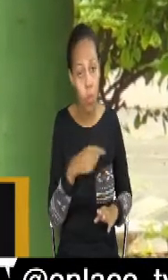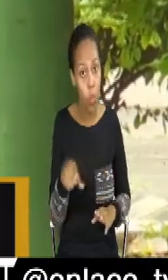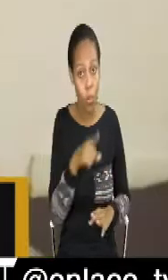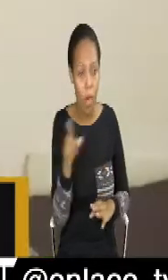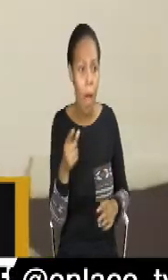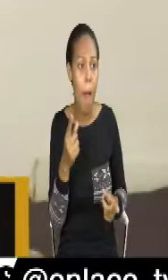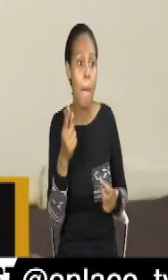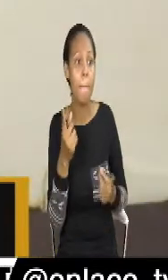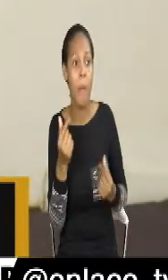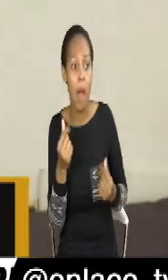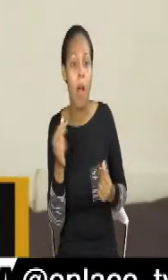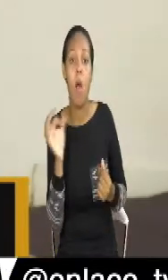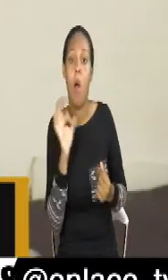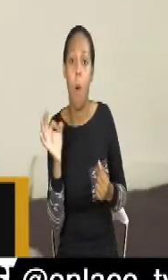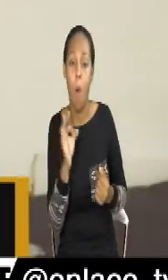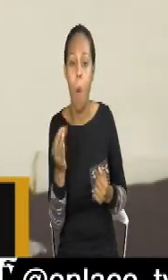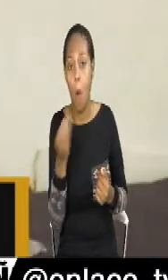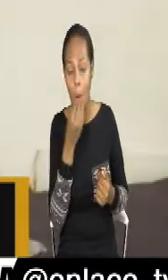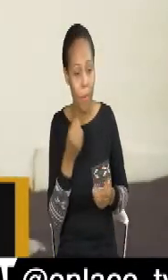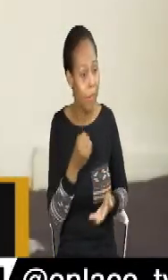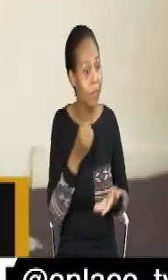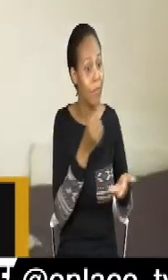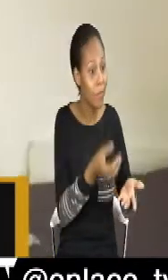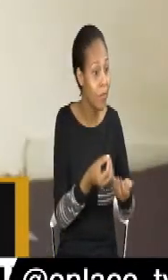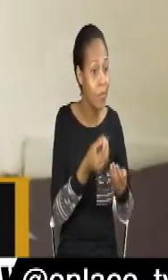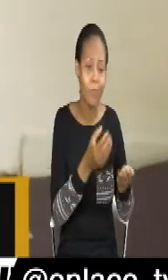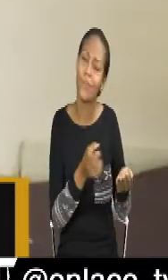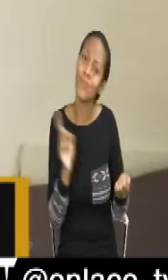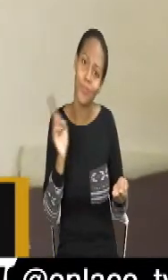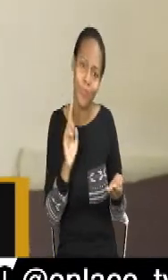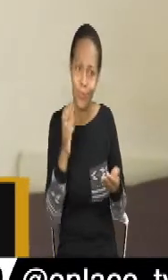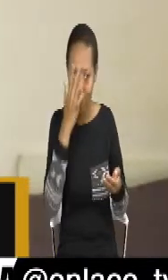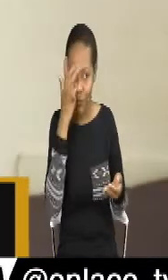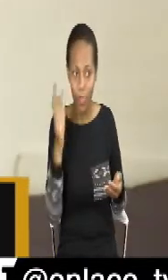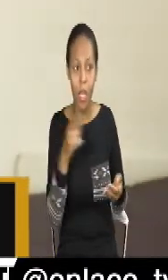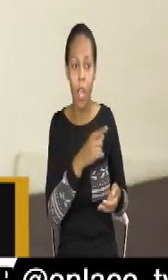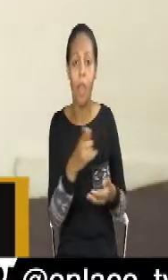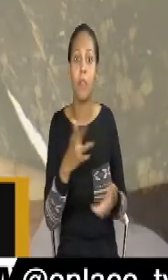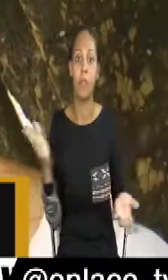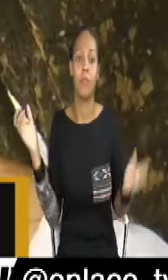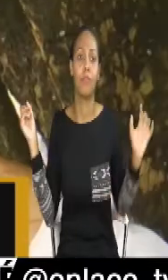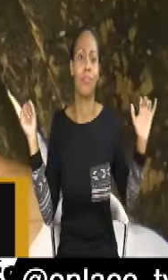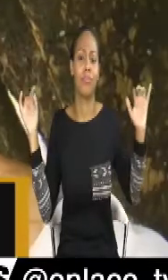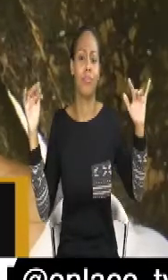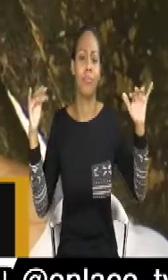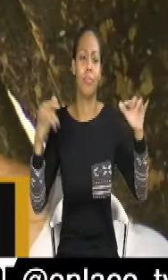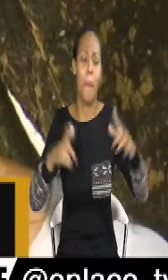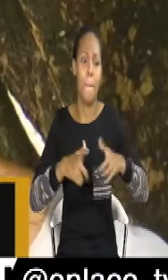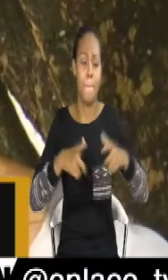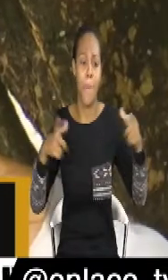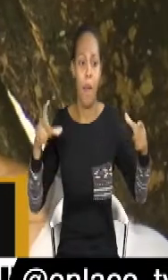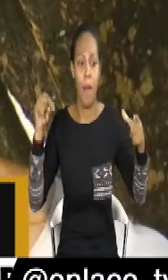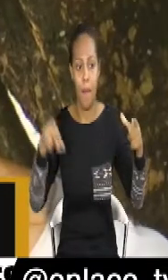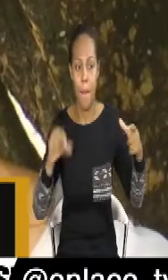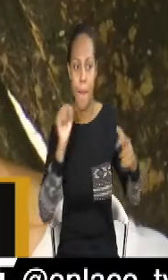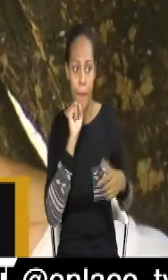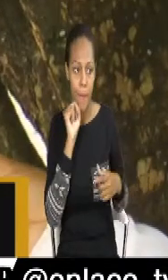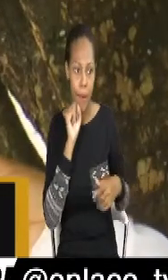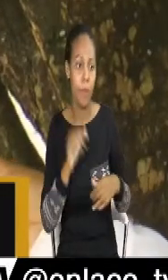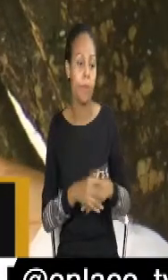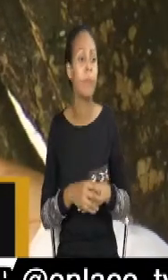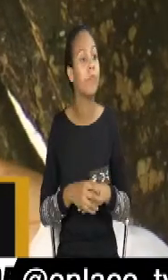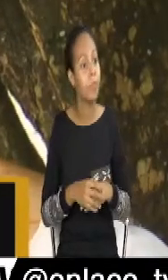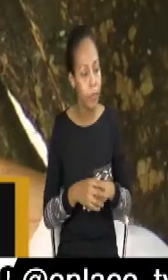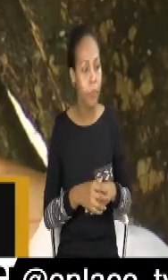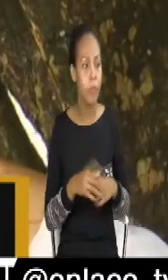van a seguir retornando a la ciudad, y ellos tienen sus mecanismos de protección y asistencia en sus territorios. Ya el municipio de Barranca Bermeja, pues a partir de esa experiencia, está preparado para recibir